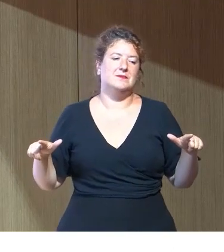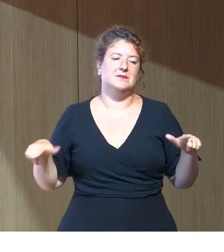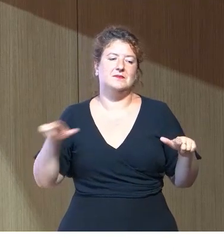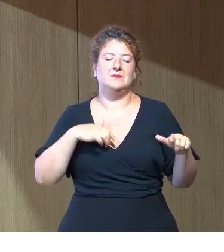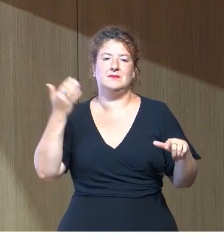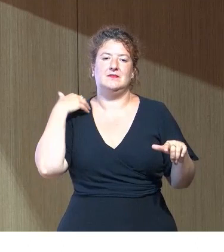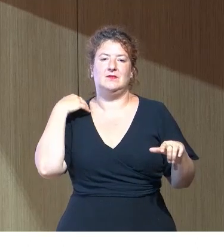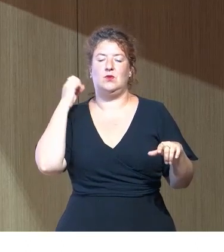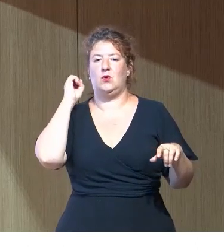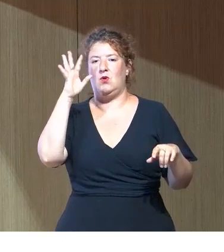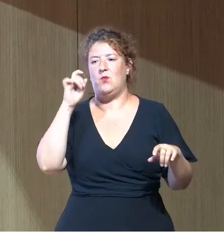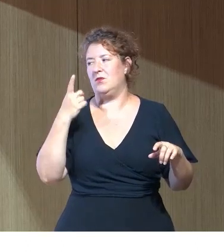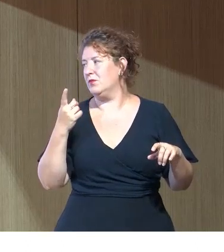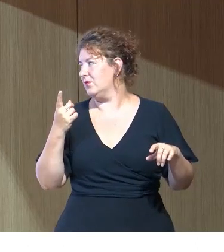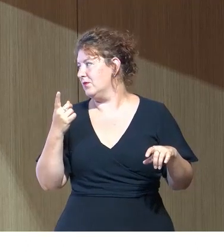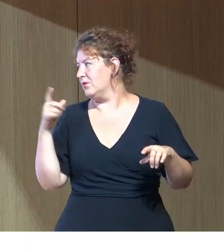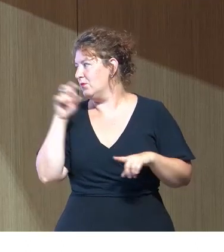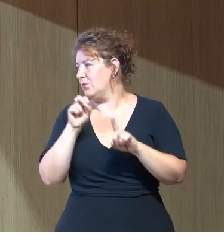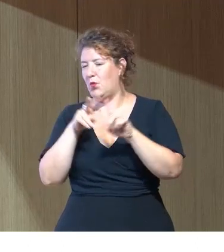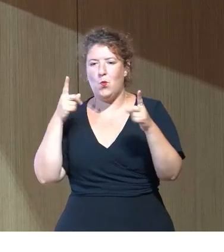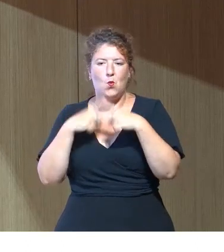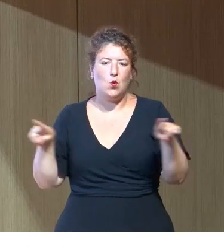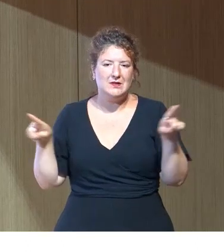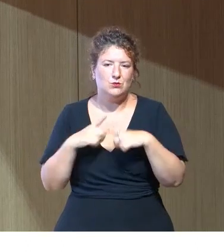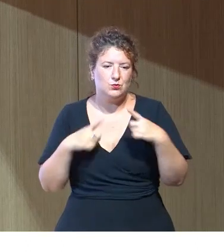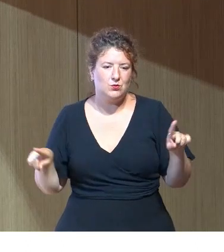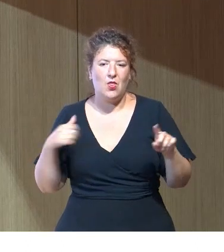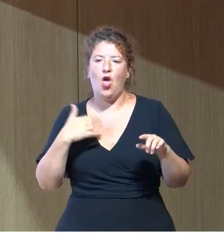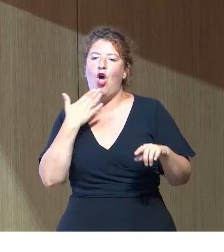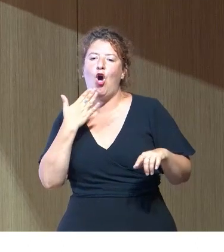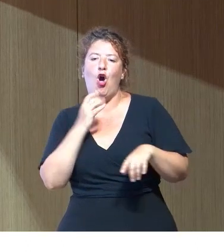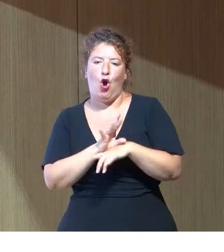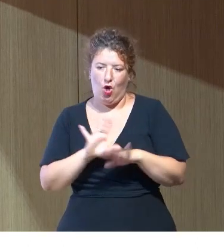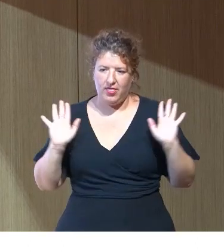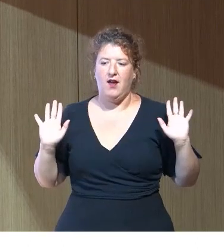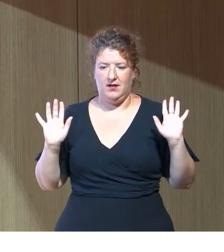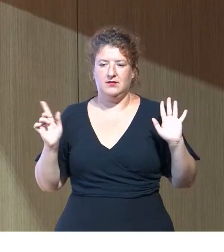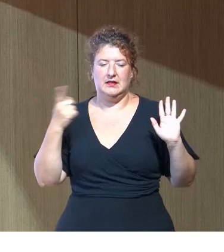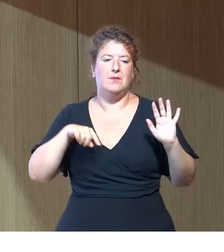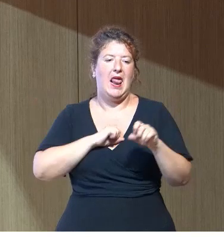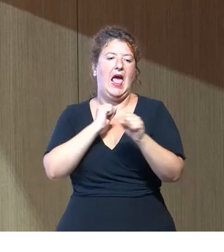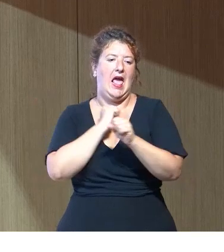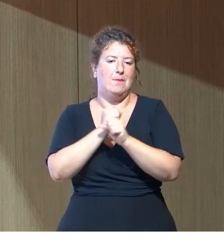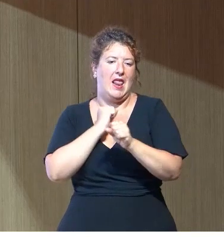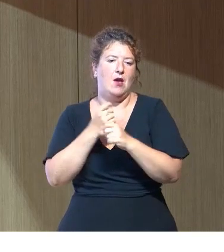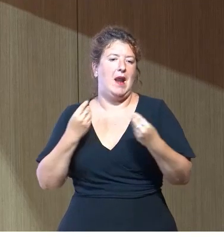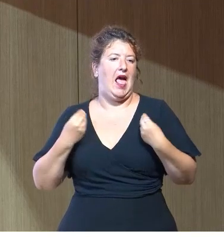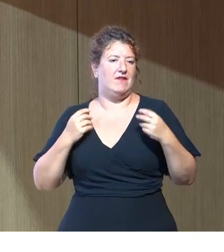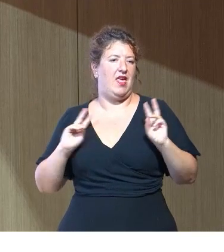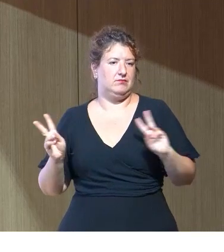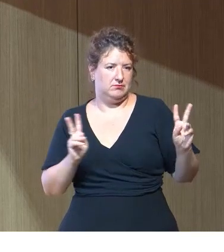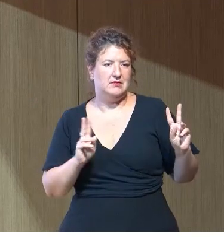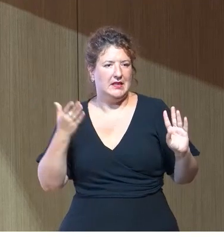de ayer con un enfoque también musical y un poco de ocio que también no olvidemos que para el empleo y para la activación